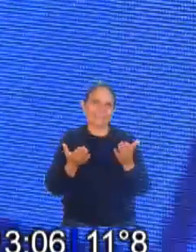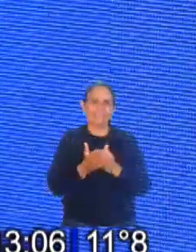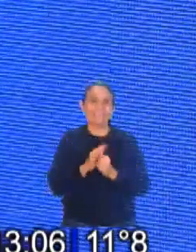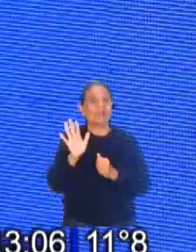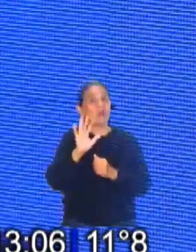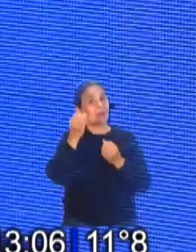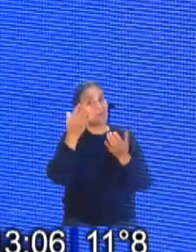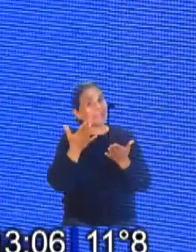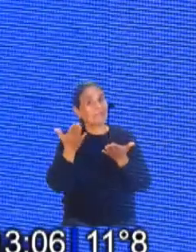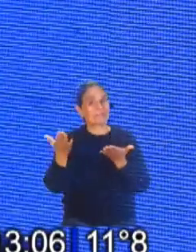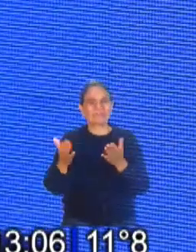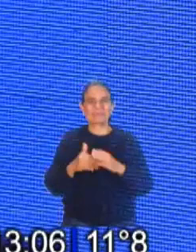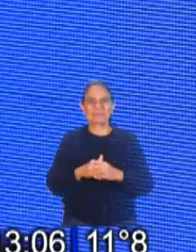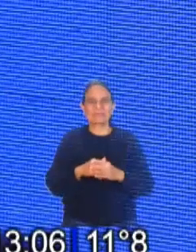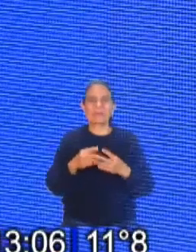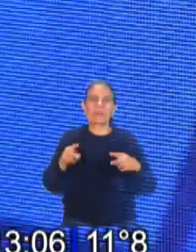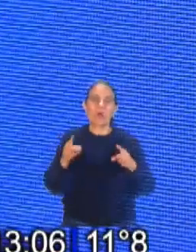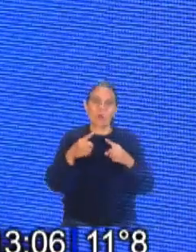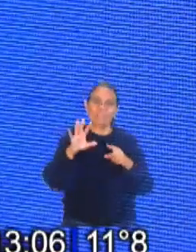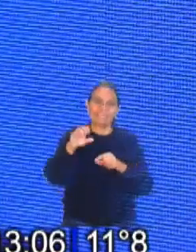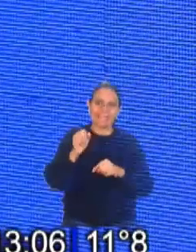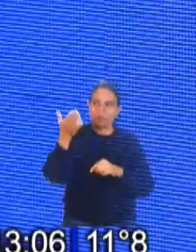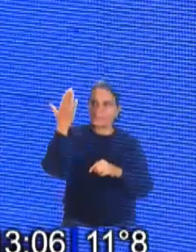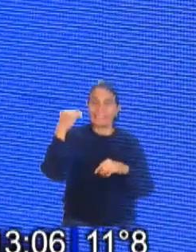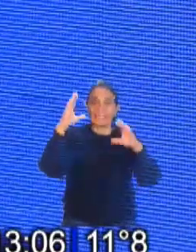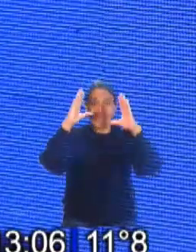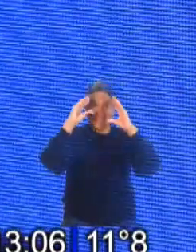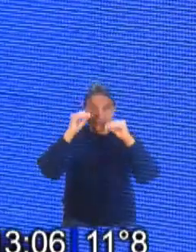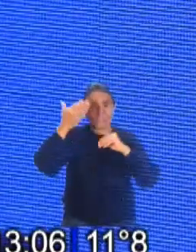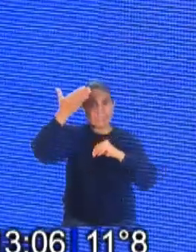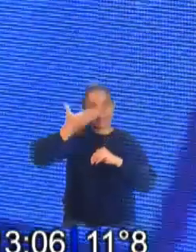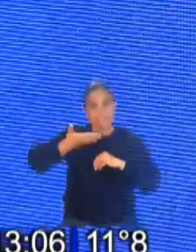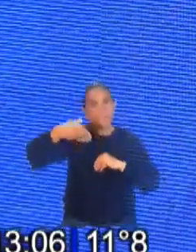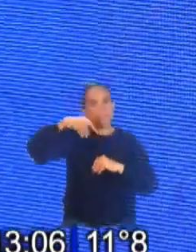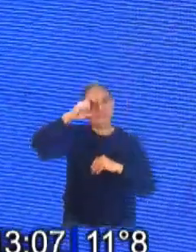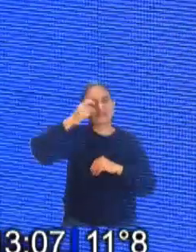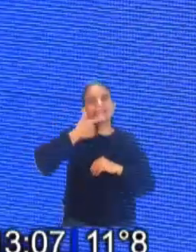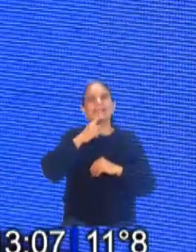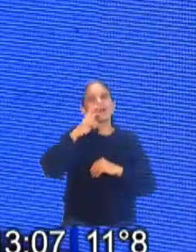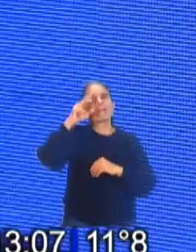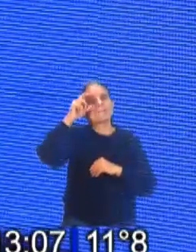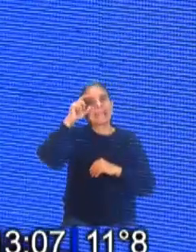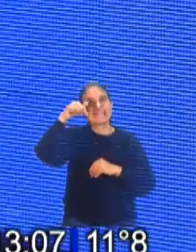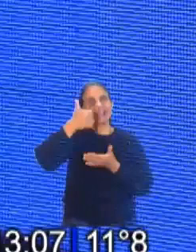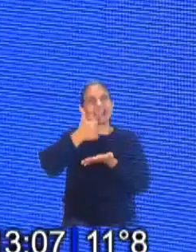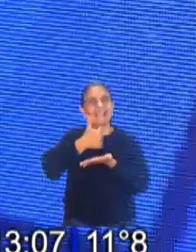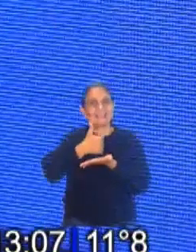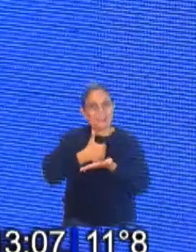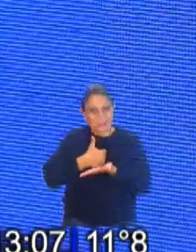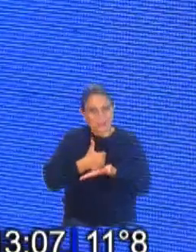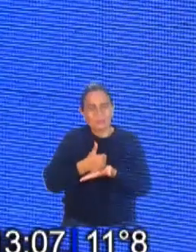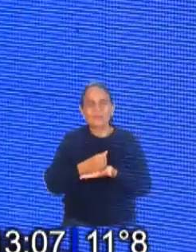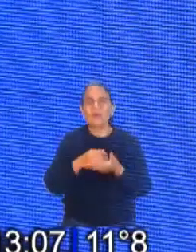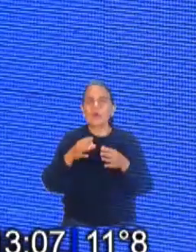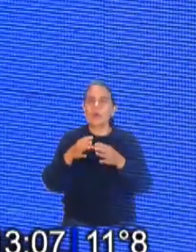buena música para el día de hoy, porque anoche estuvo Nito Mestre en la ciudad en concierto con una orquesta sinfónica.